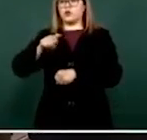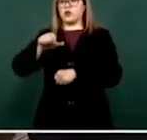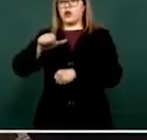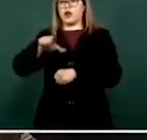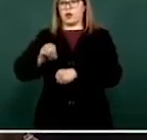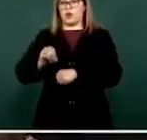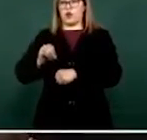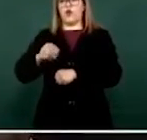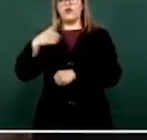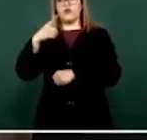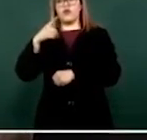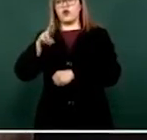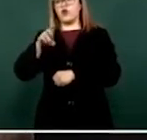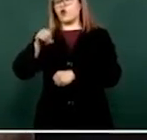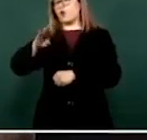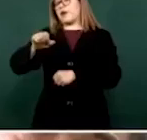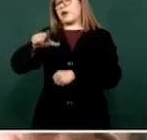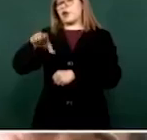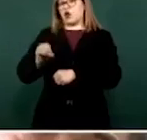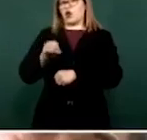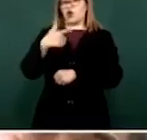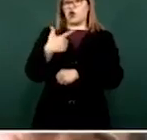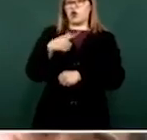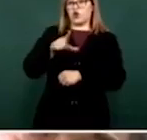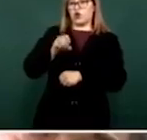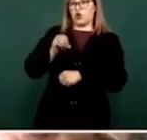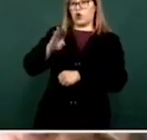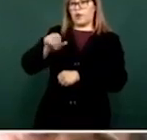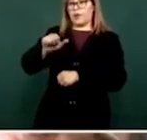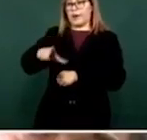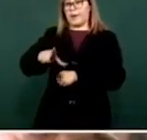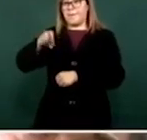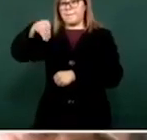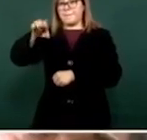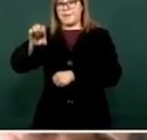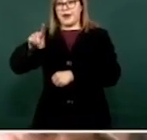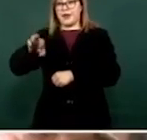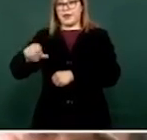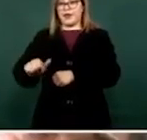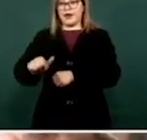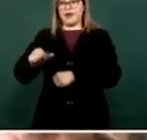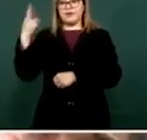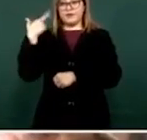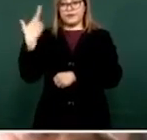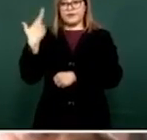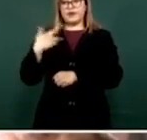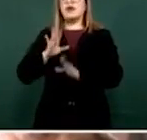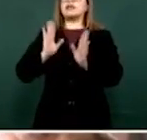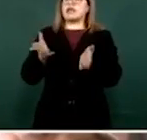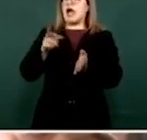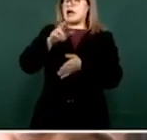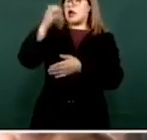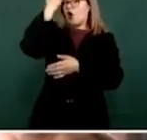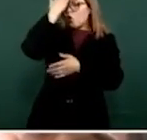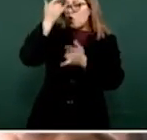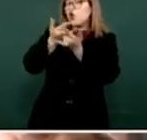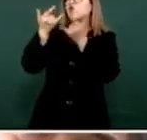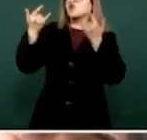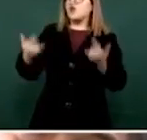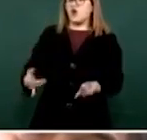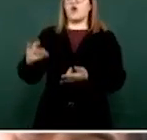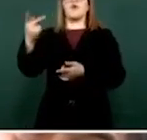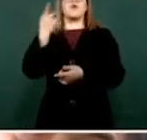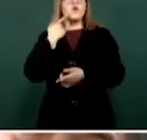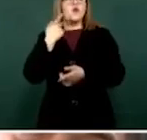Media. Ya lo dijo usted, ya lo reconoció, el crecimiento de San Luis Potosí en lo histórico, en lo político y en el